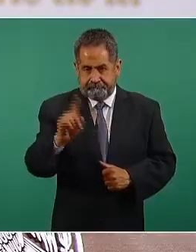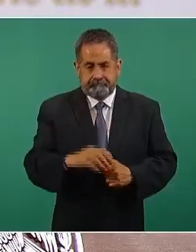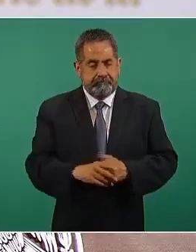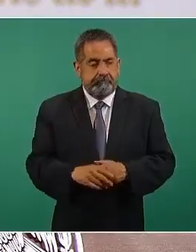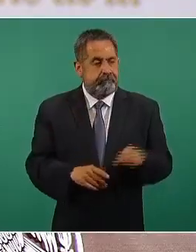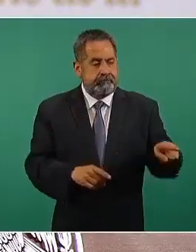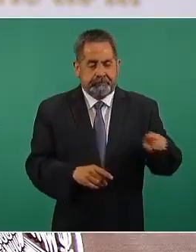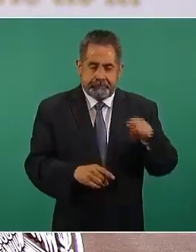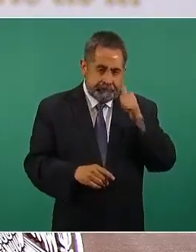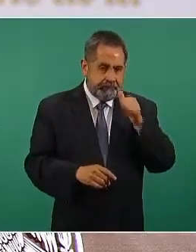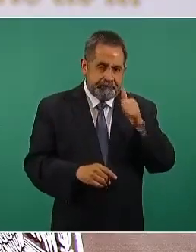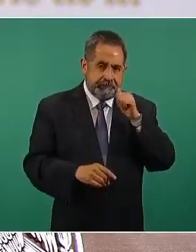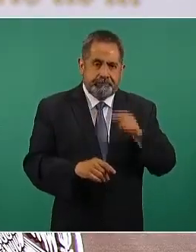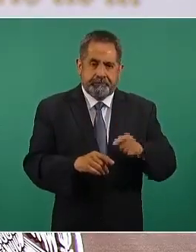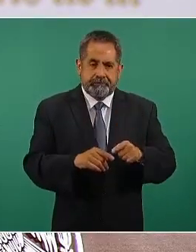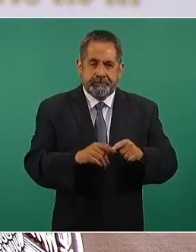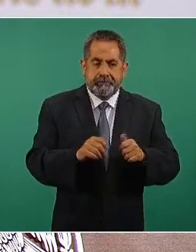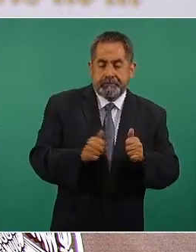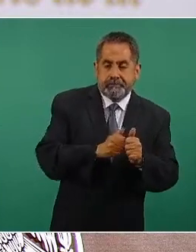siempre